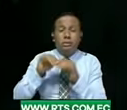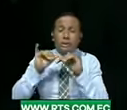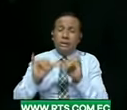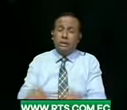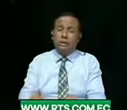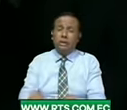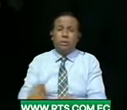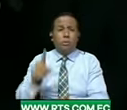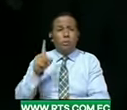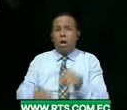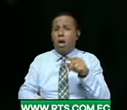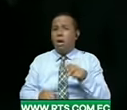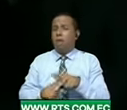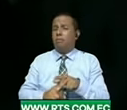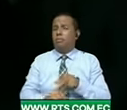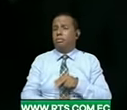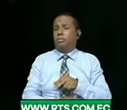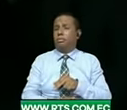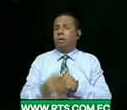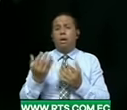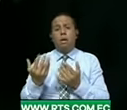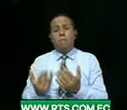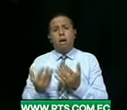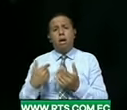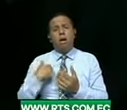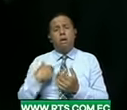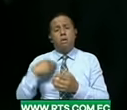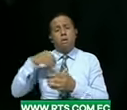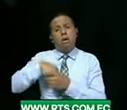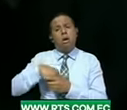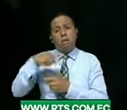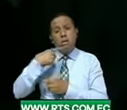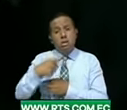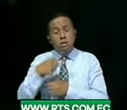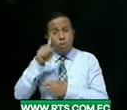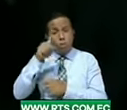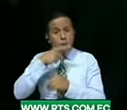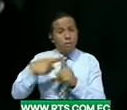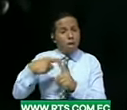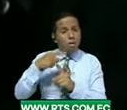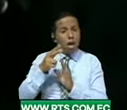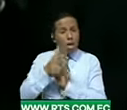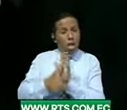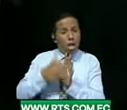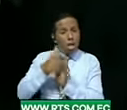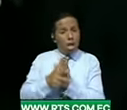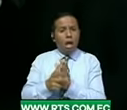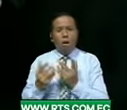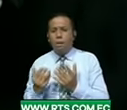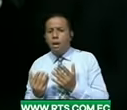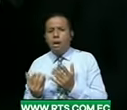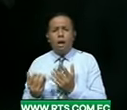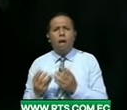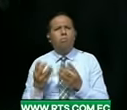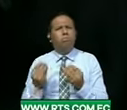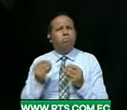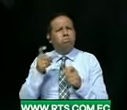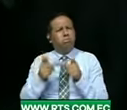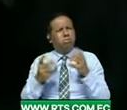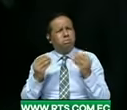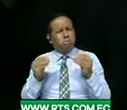Ahí estuvimos esperando porque un tren iba a salir a 1:30 de la tarde y habían demasiadas personas. Todo estaba